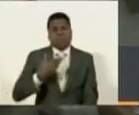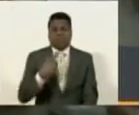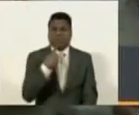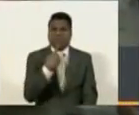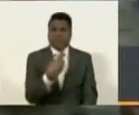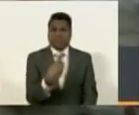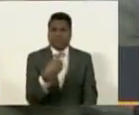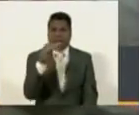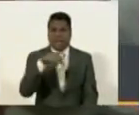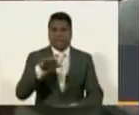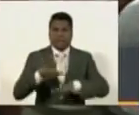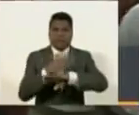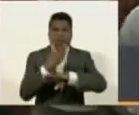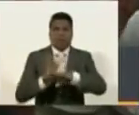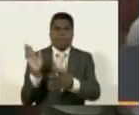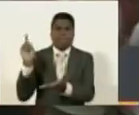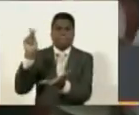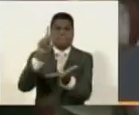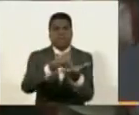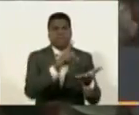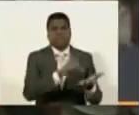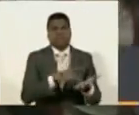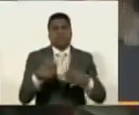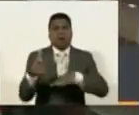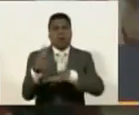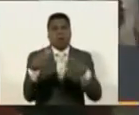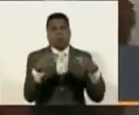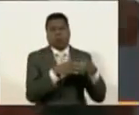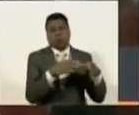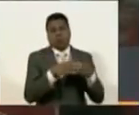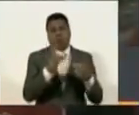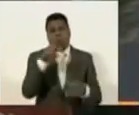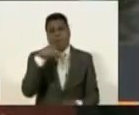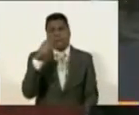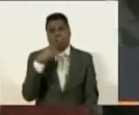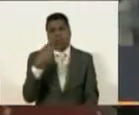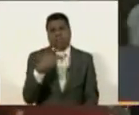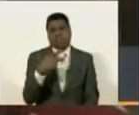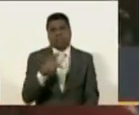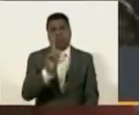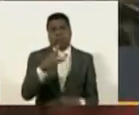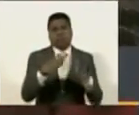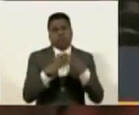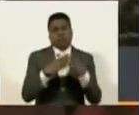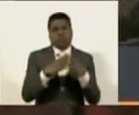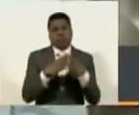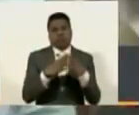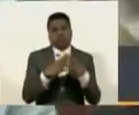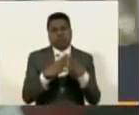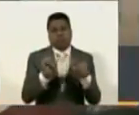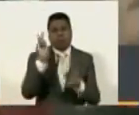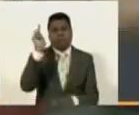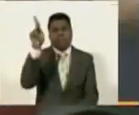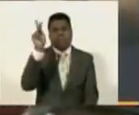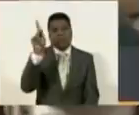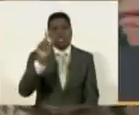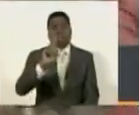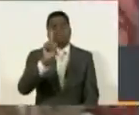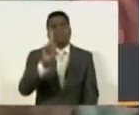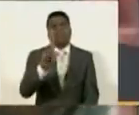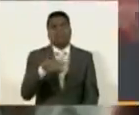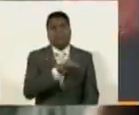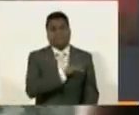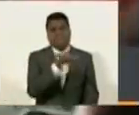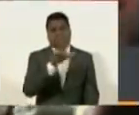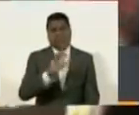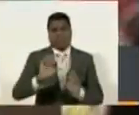mencionar que este jueves participa el equipo político estadal y parroquial del Partido Socialista Unido de Venezuela para